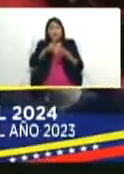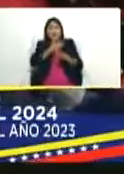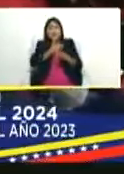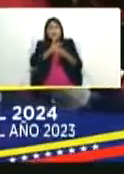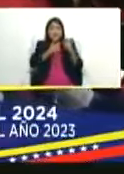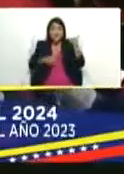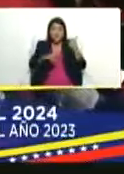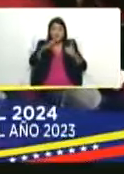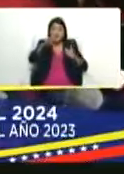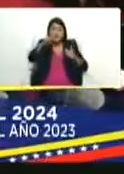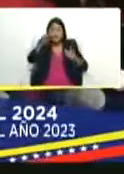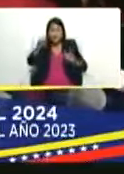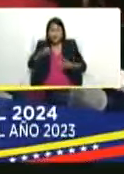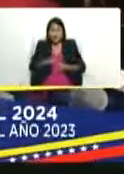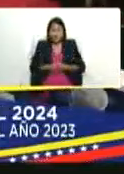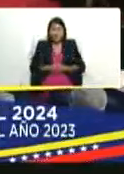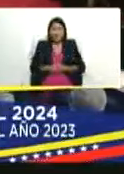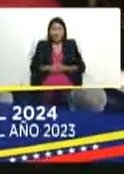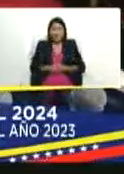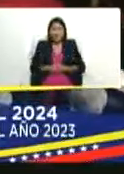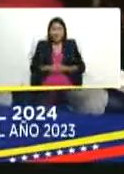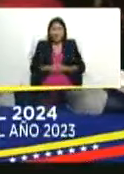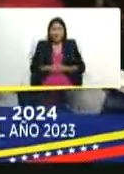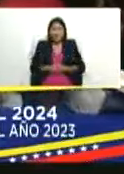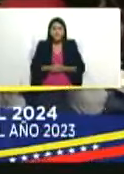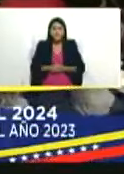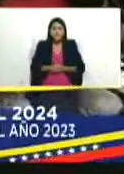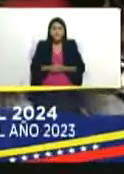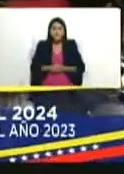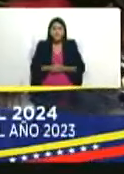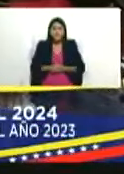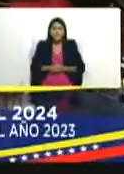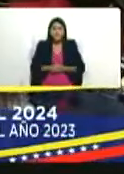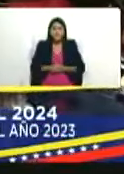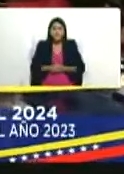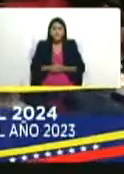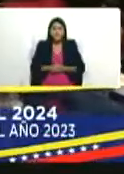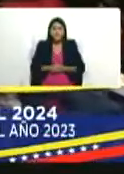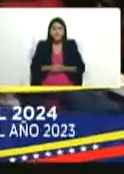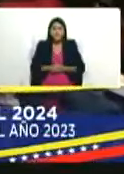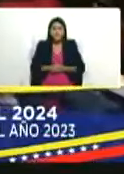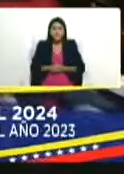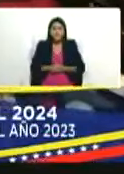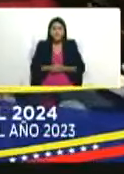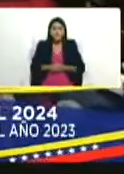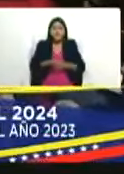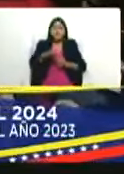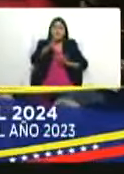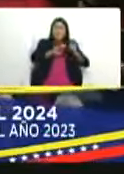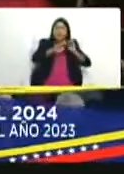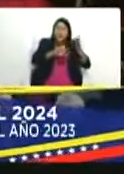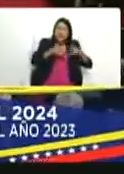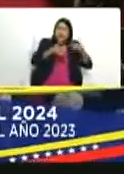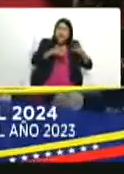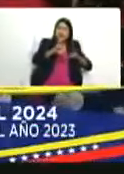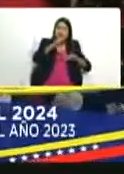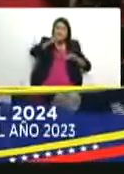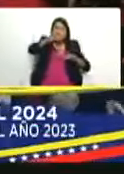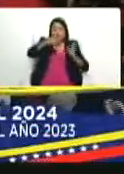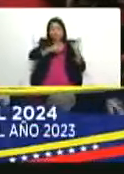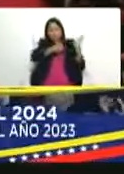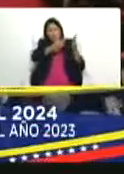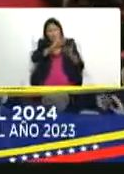Nacional Electoral, Elvis Amoroso. Hacía referencia, daba un balance sobre las actividades del Tribunal Supremo de Justicia en defensa de la